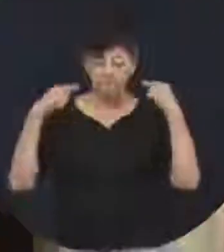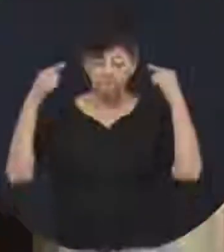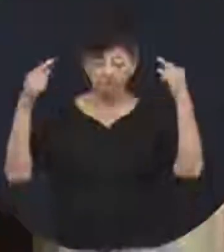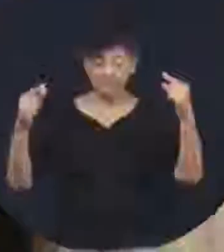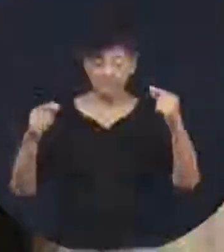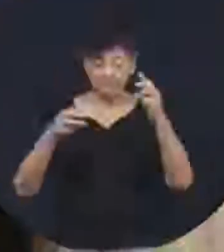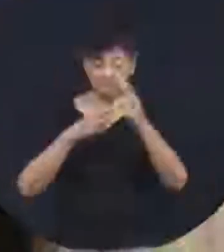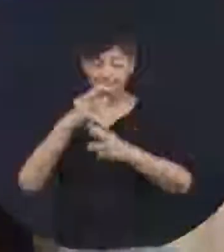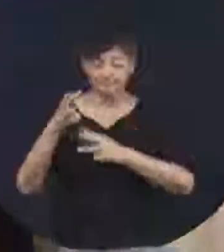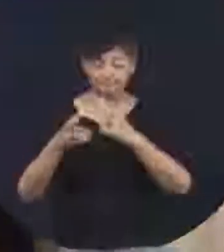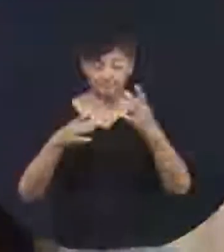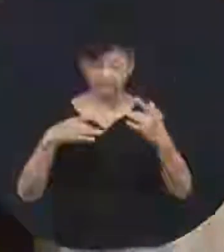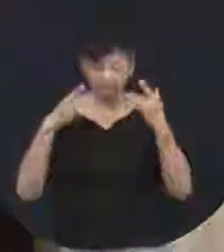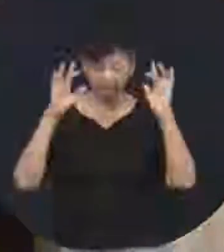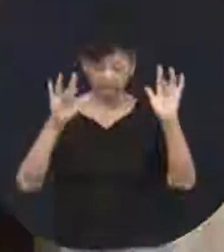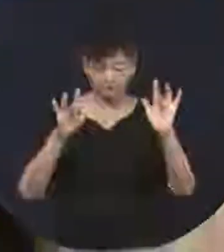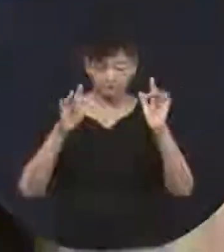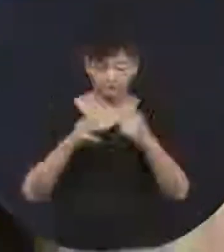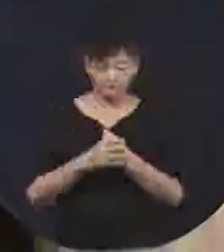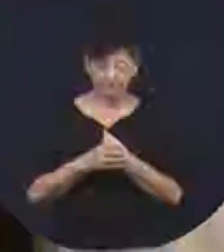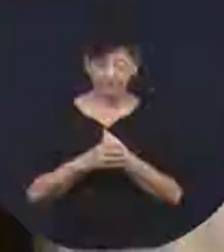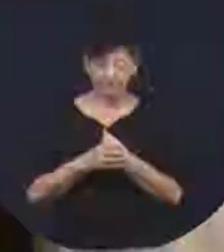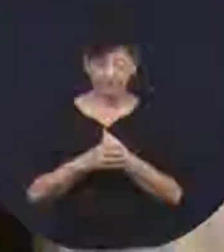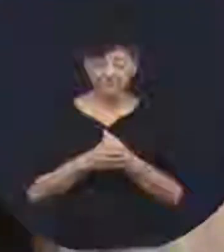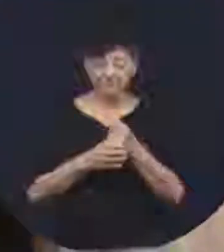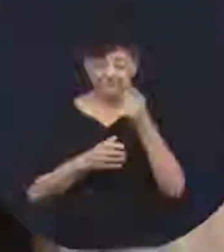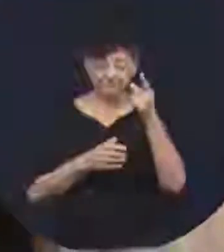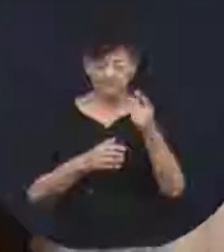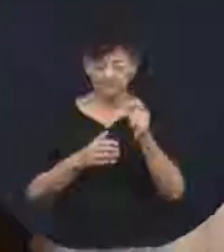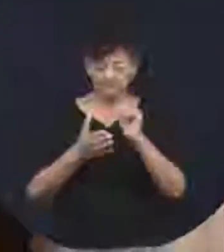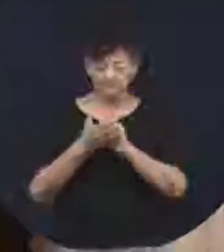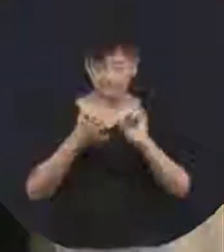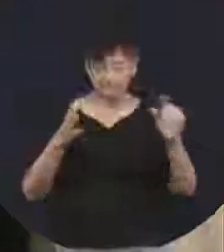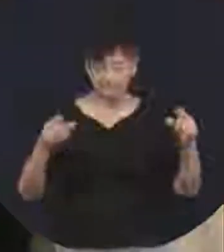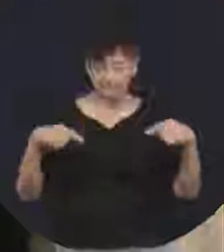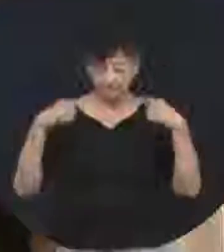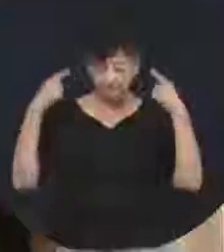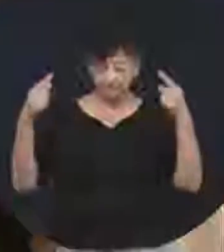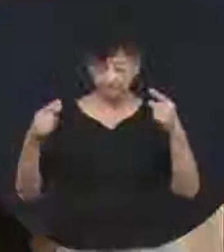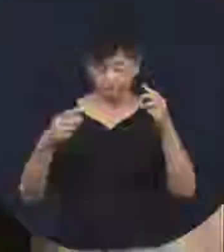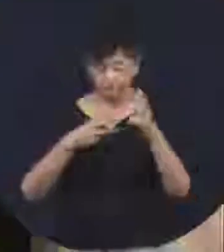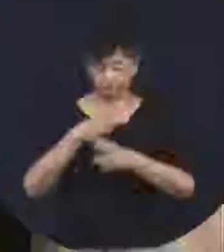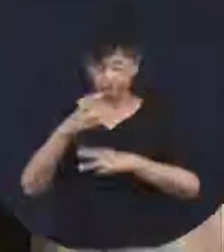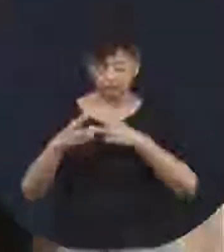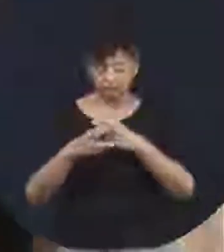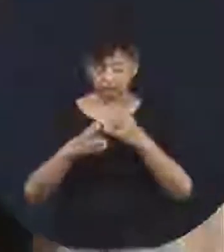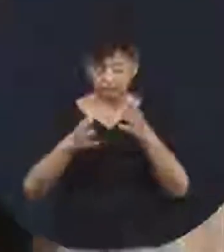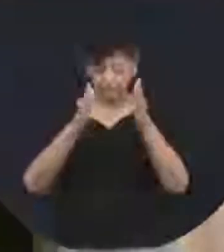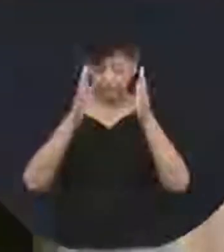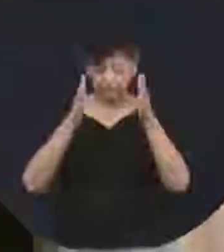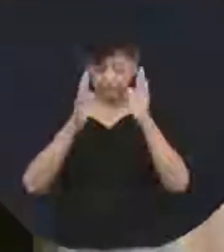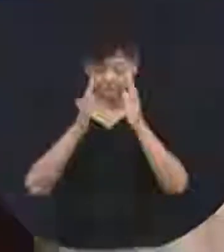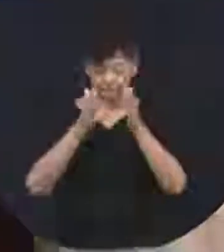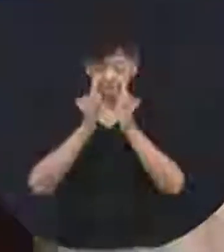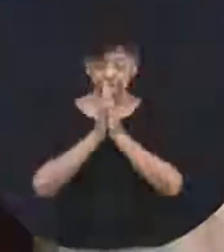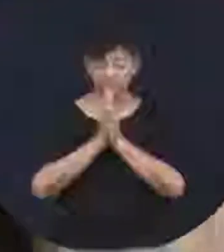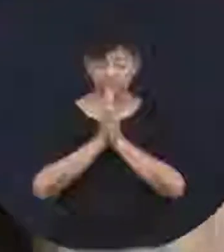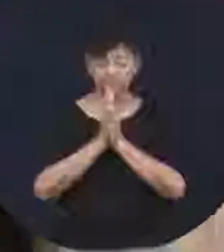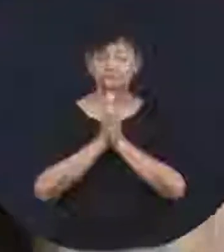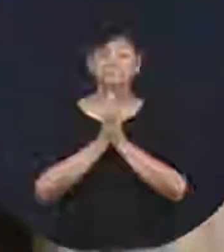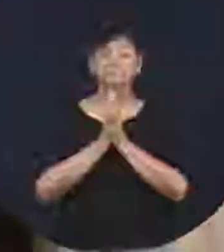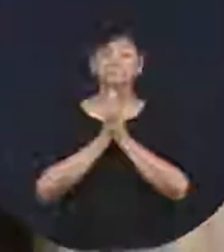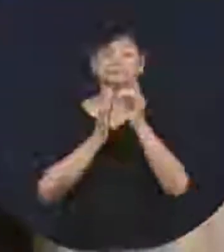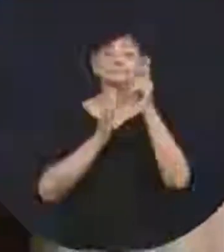del del mundo, mundo, ten ten piedad piedad de de nosotros. nosotros. Tú Tú que que quitas quitas el el pecado pecado del del mundo, mundo, atiende atiende nuestra nuestra